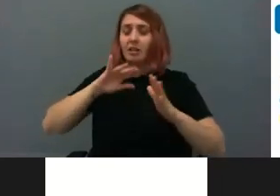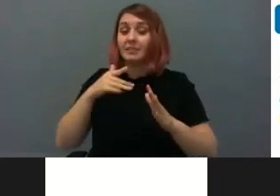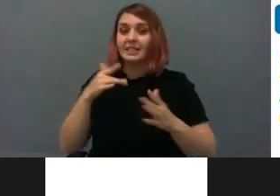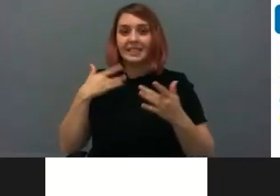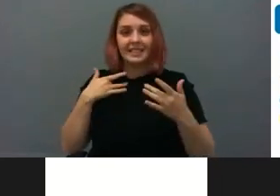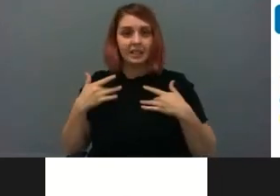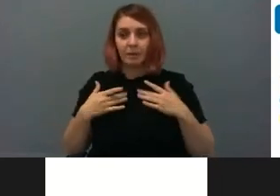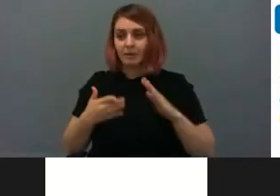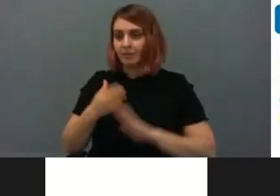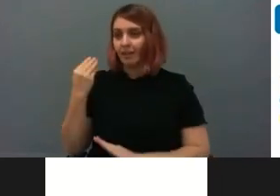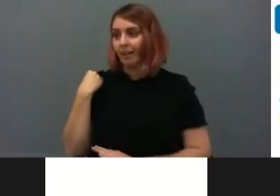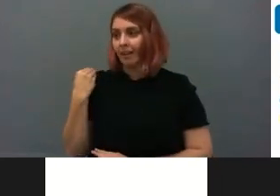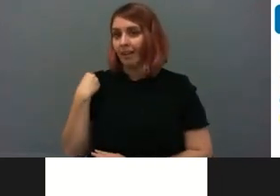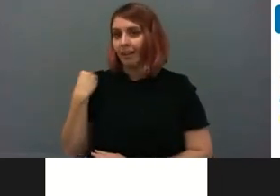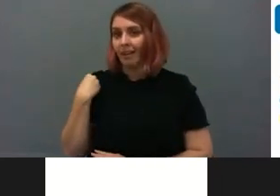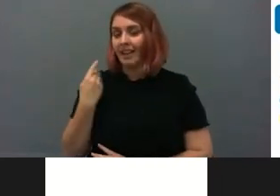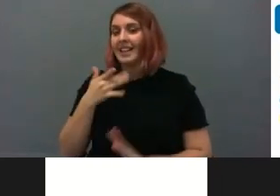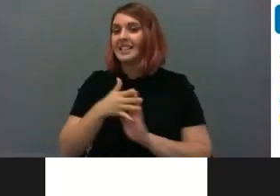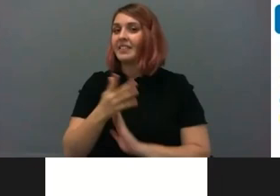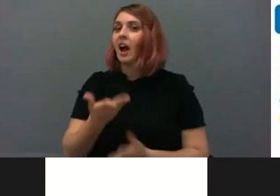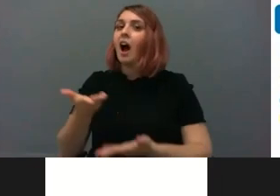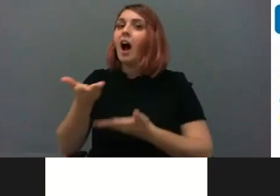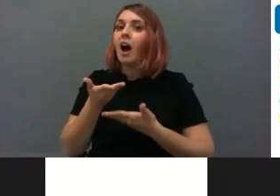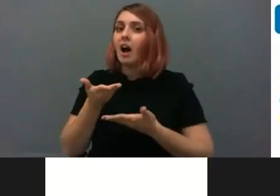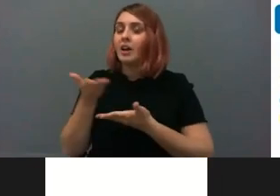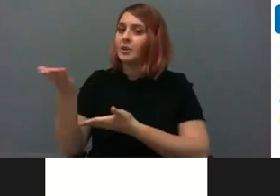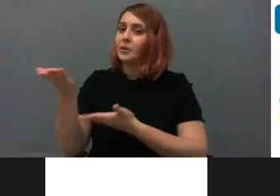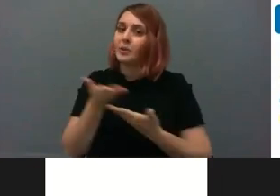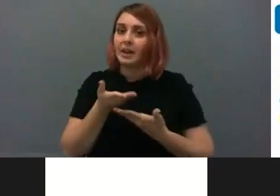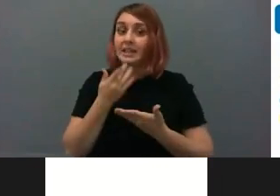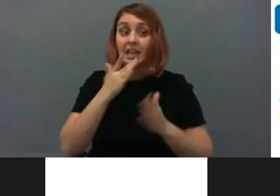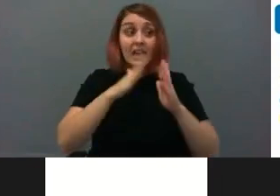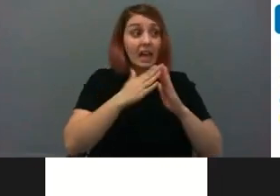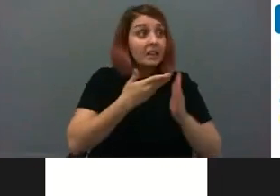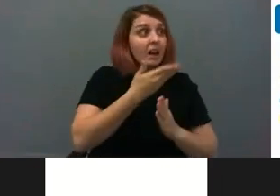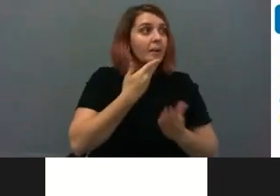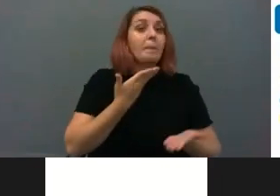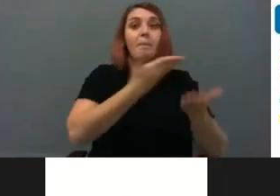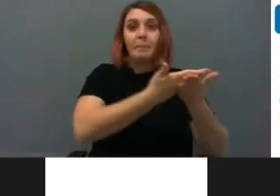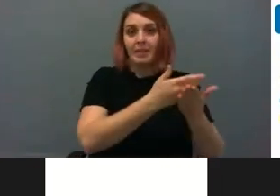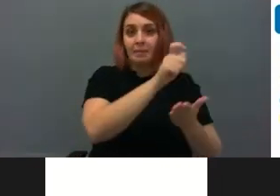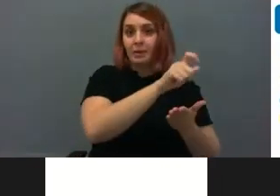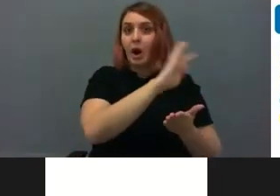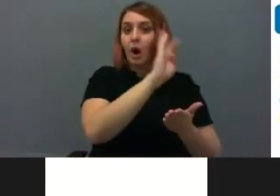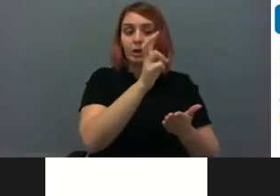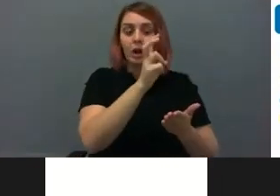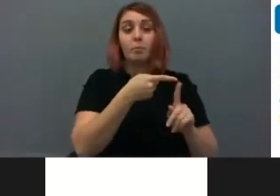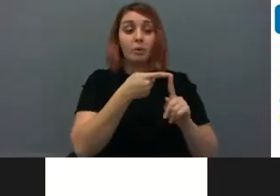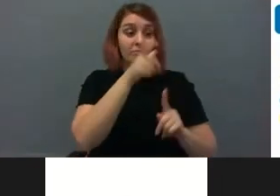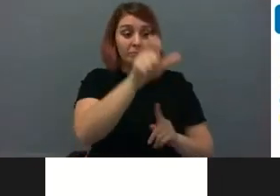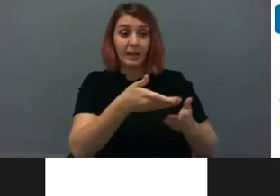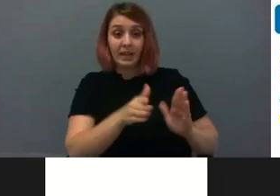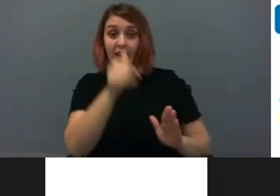de que necesitamos ayuda. Y si la tenemos en casa, pues hagámoslo, pidámoslo, que es en beneficio de nuestro